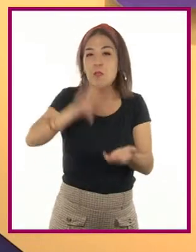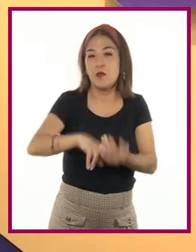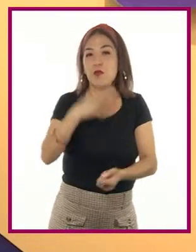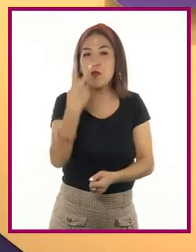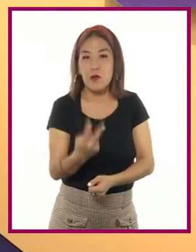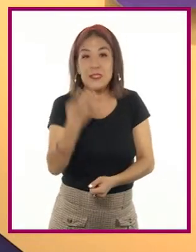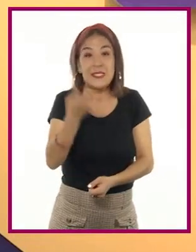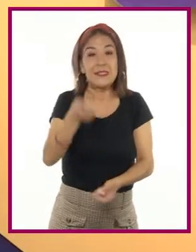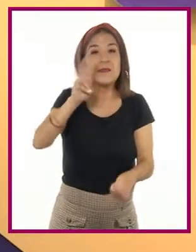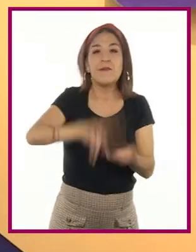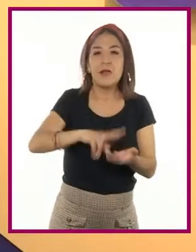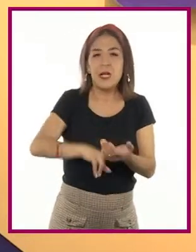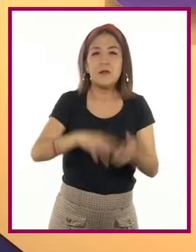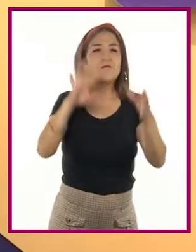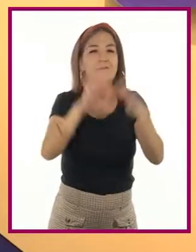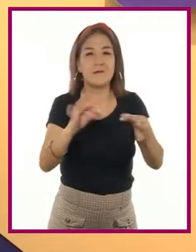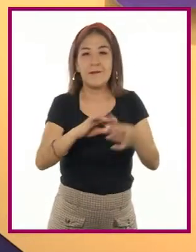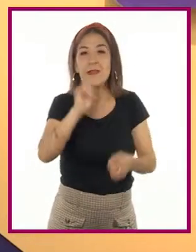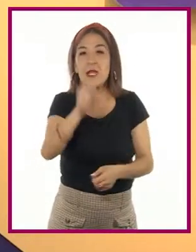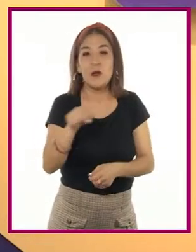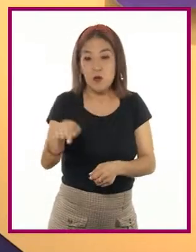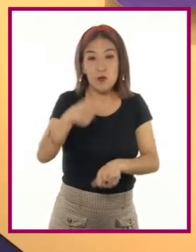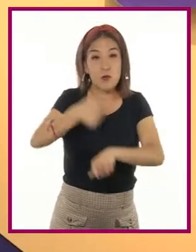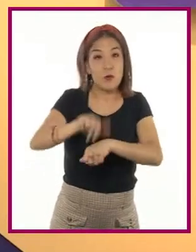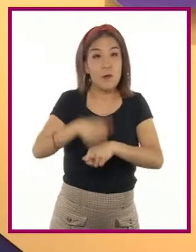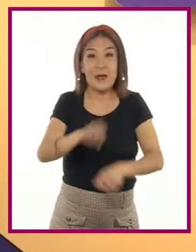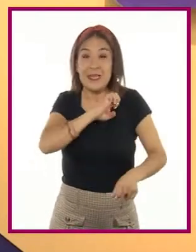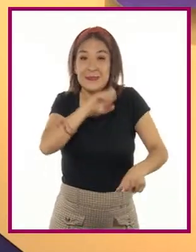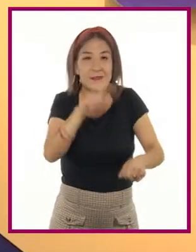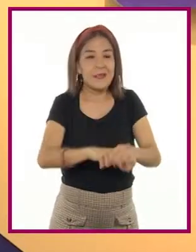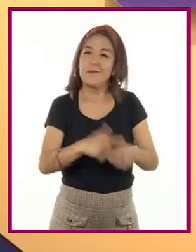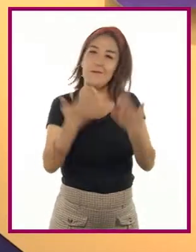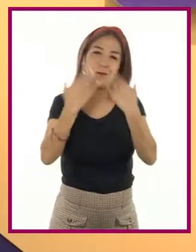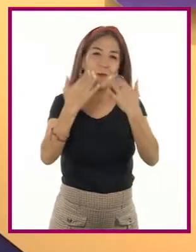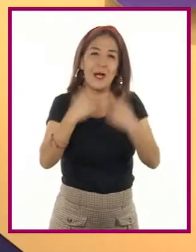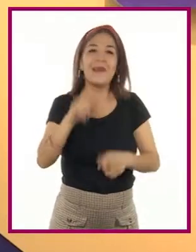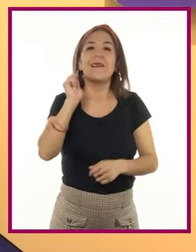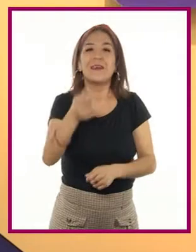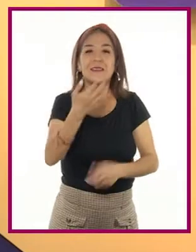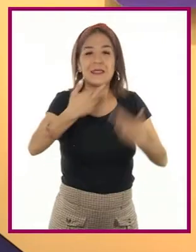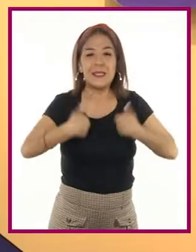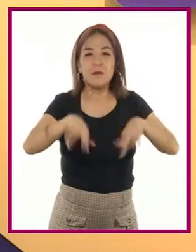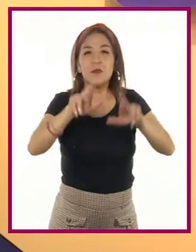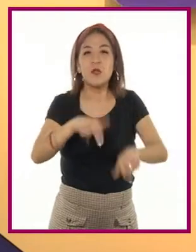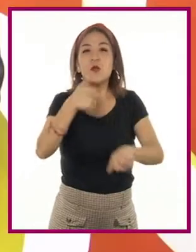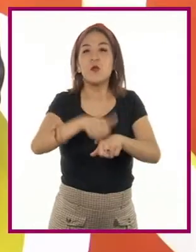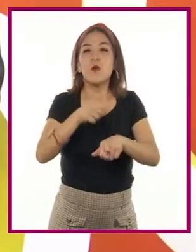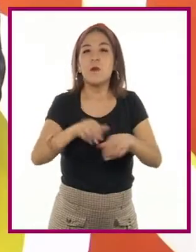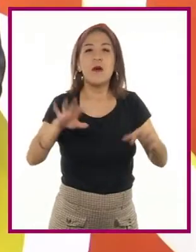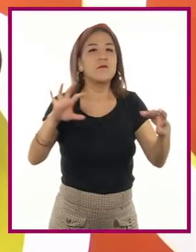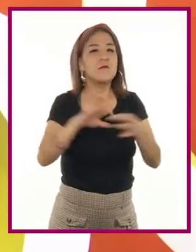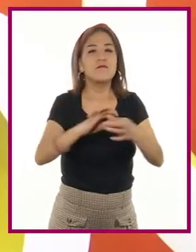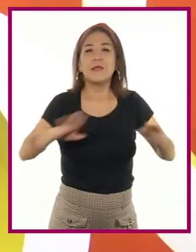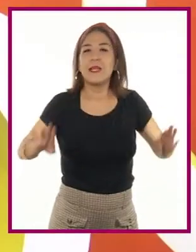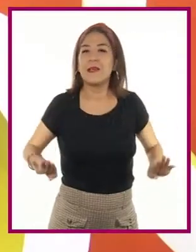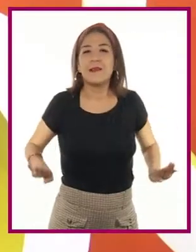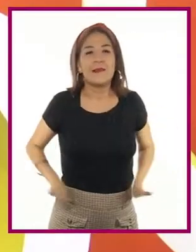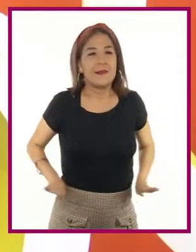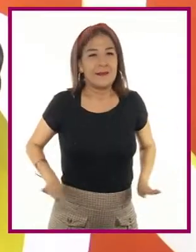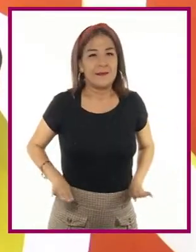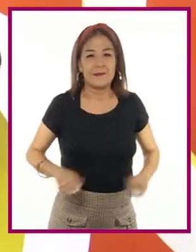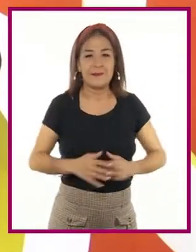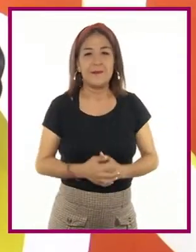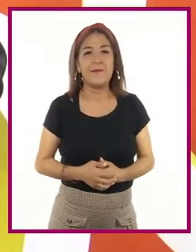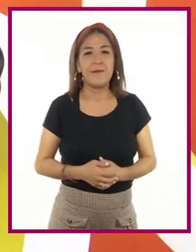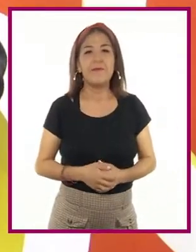este modo se argumenta que no tiene un valor específico sino que representa a un número en general así es maestra